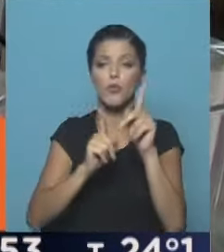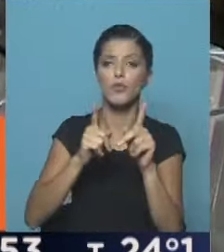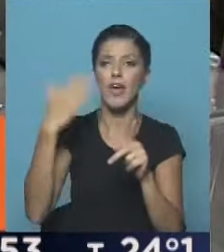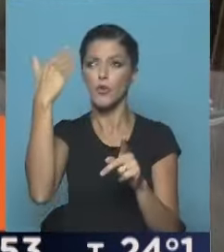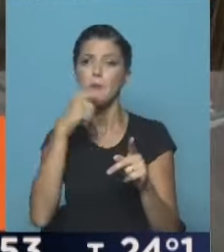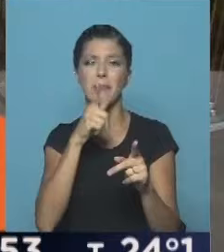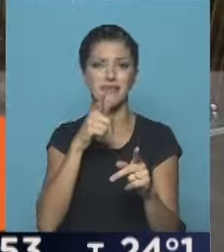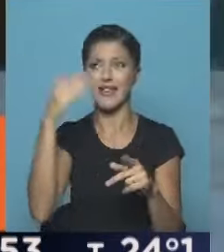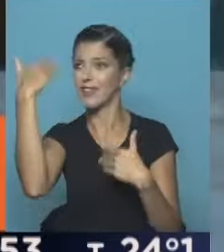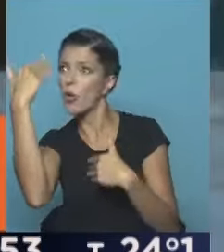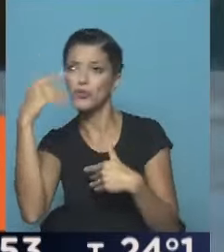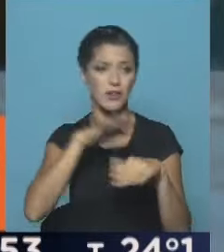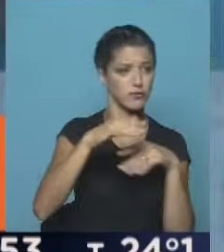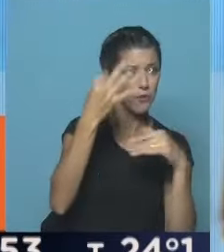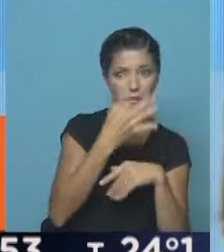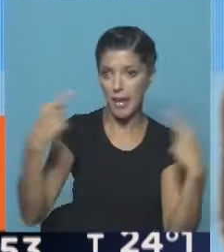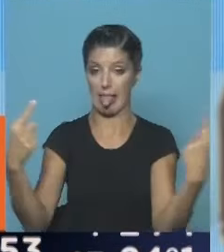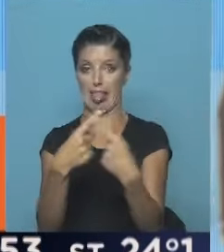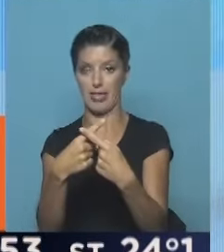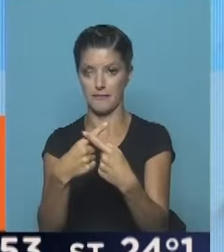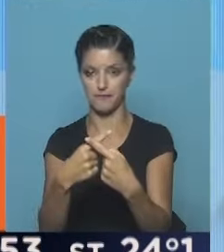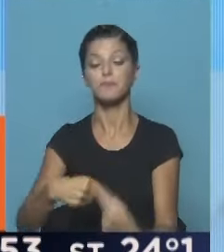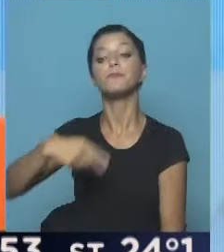contradecirse con los hechos. El 9 de enero, la Asamblea Nacional